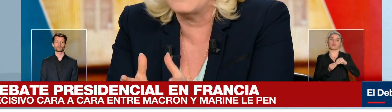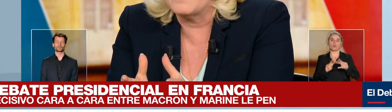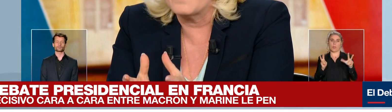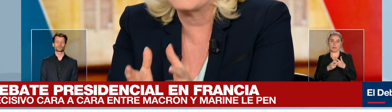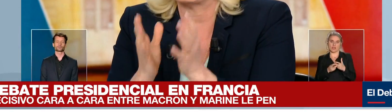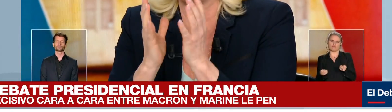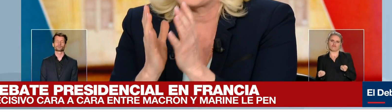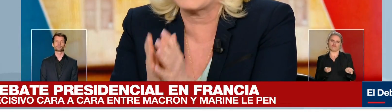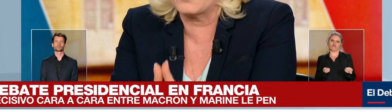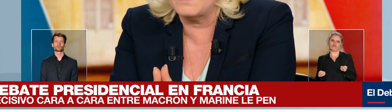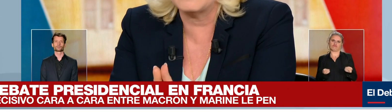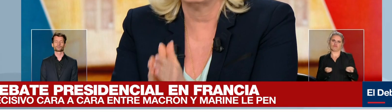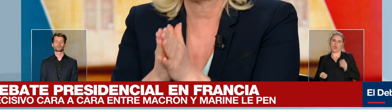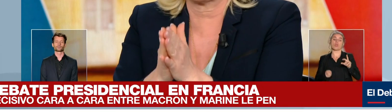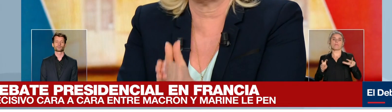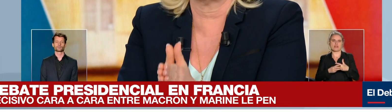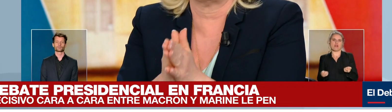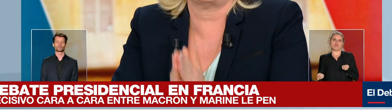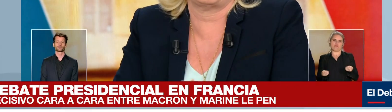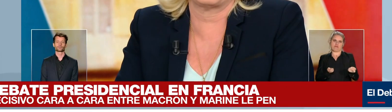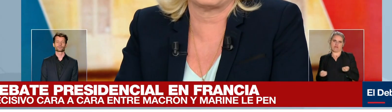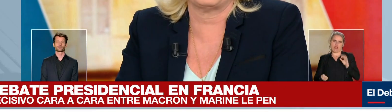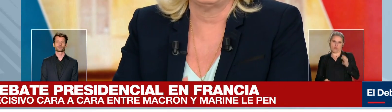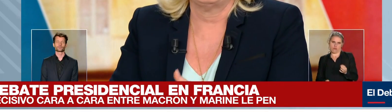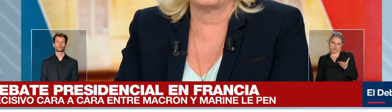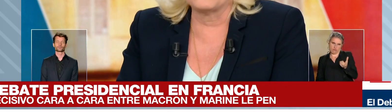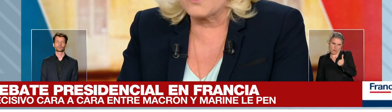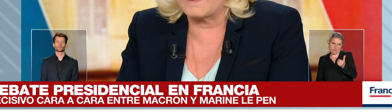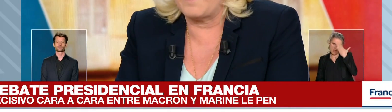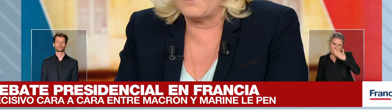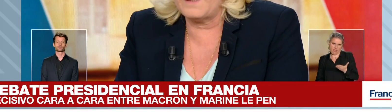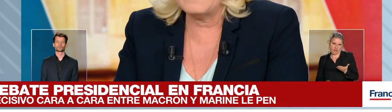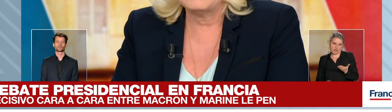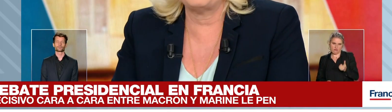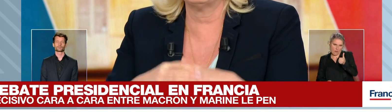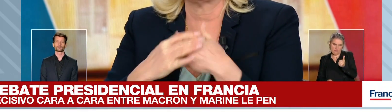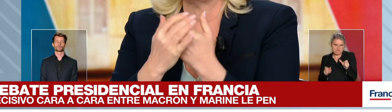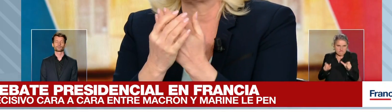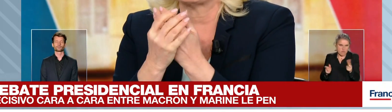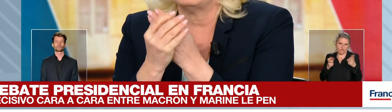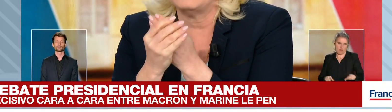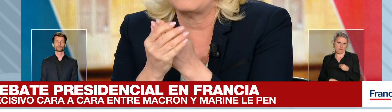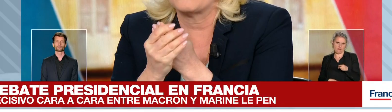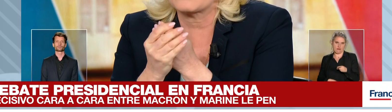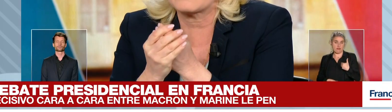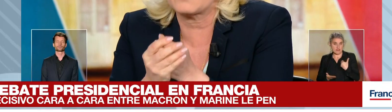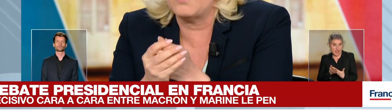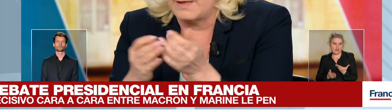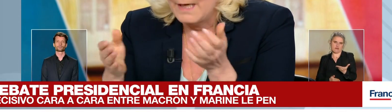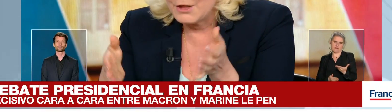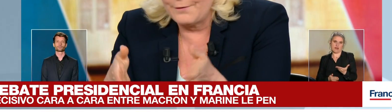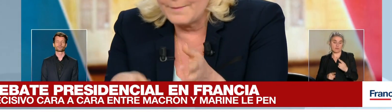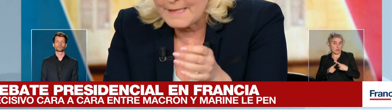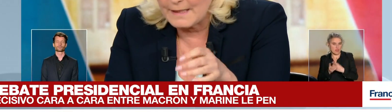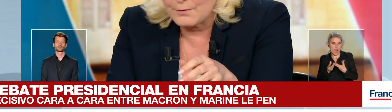conservo el bloqueo y quiero volver a la regulación de precios. Como ustedes saben, usted no desea hacer eso,